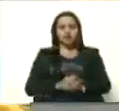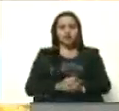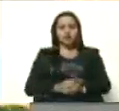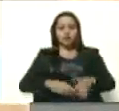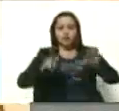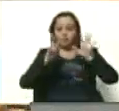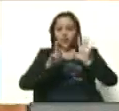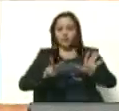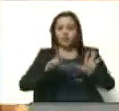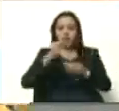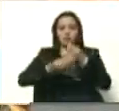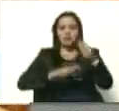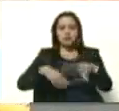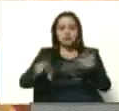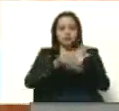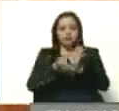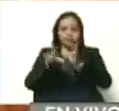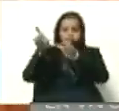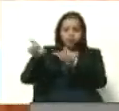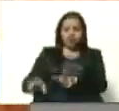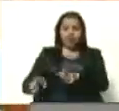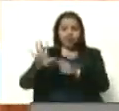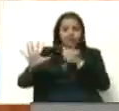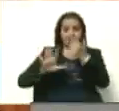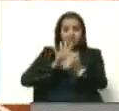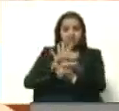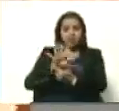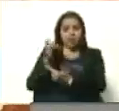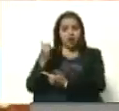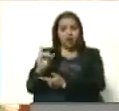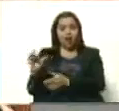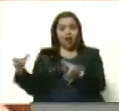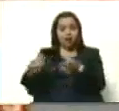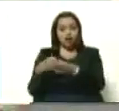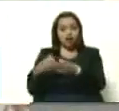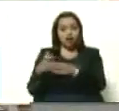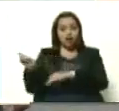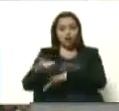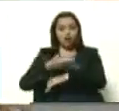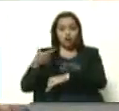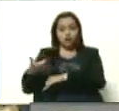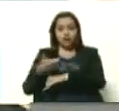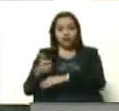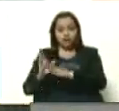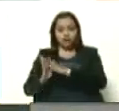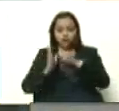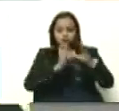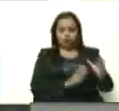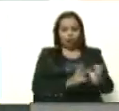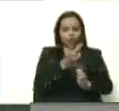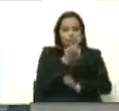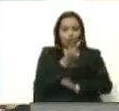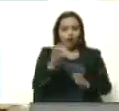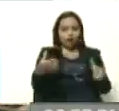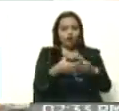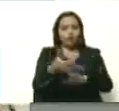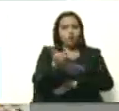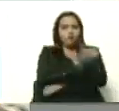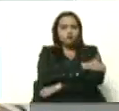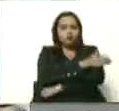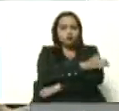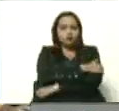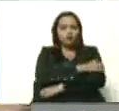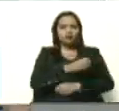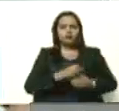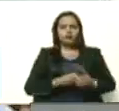7 legisladores, los cuales 5 pertenecen al Gran Polo Patriótico y 2 pertenecen a la